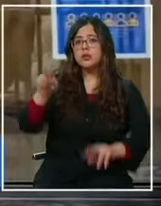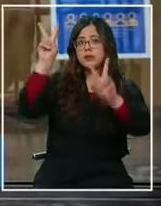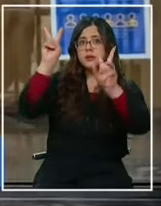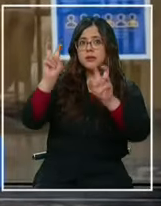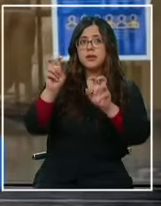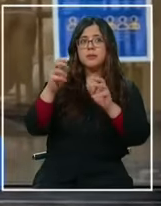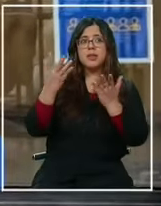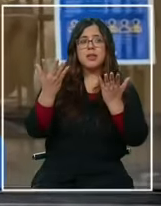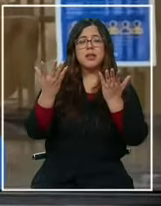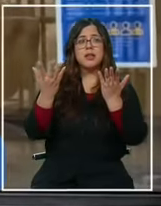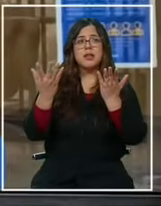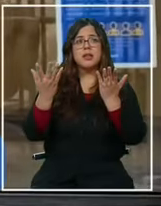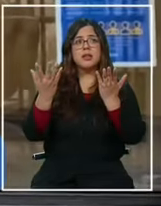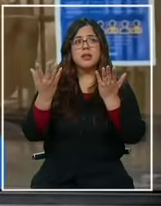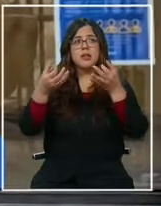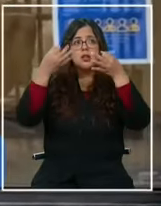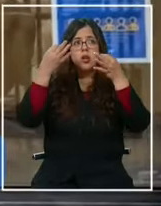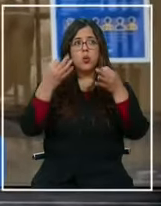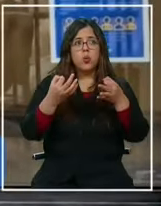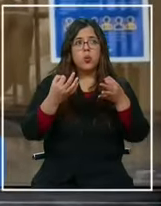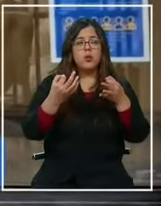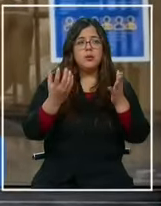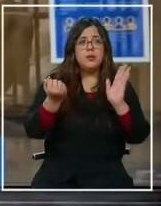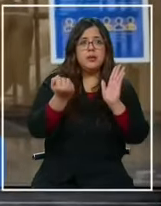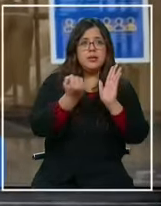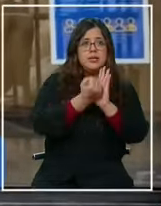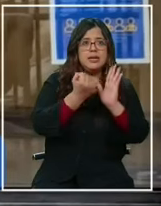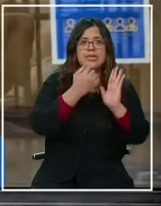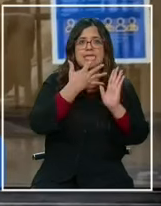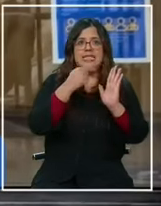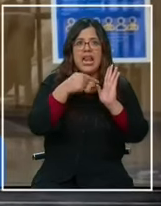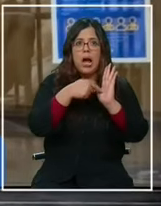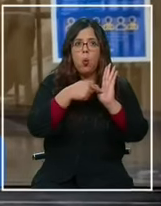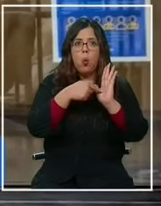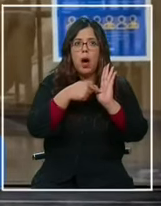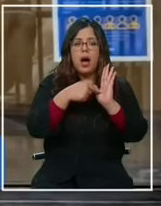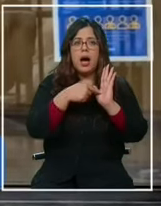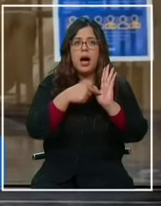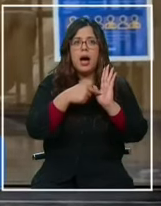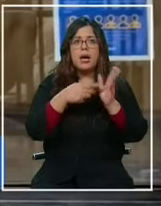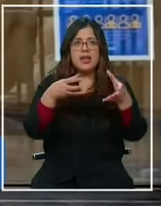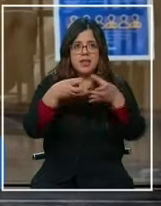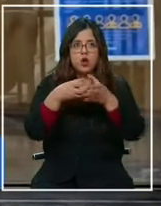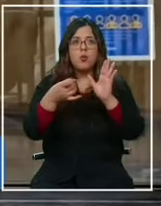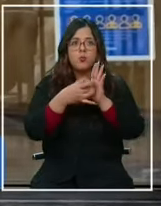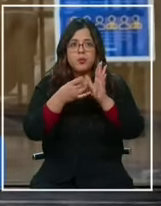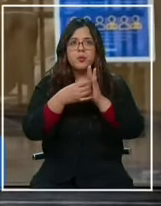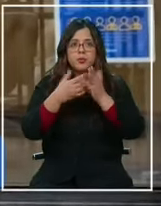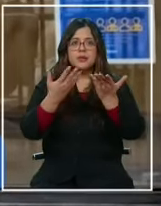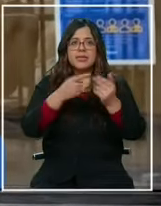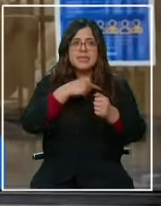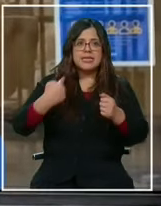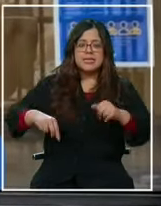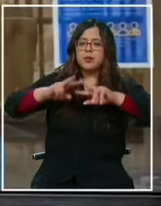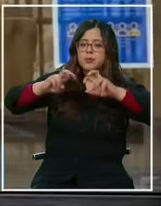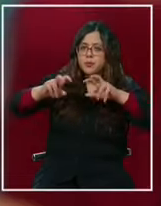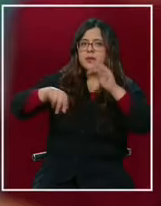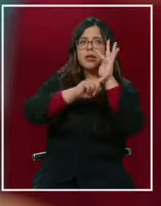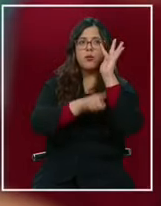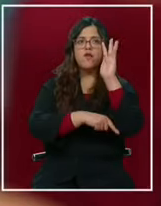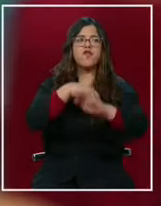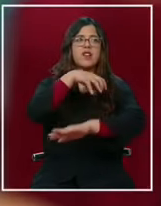agua de trabajo de la organización china que ha sido ya investigada por otra fiscalía